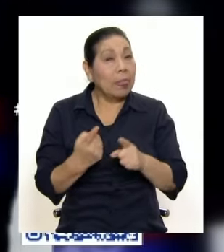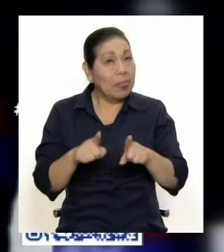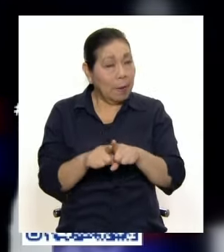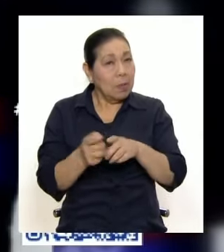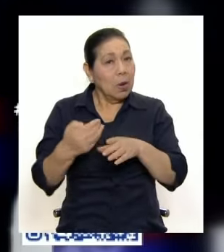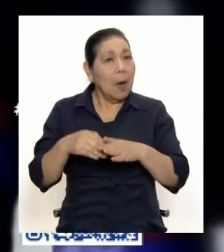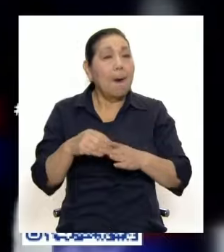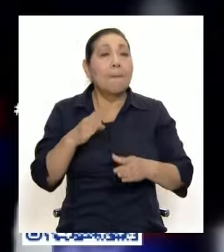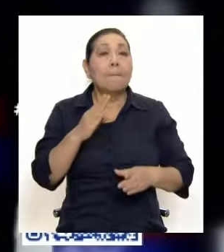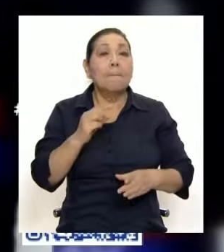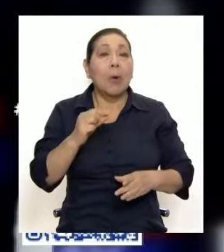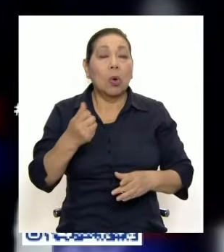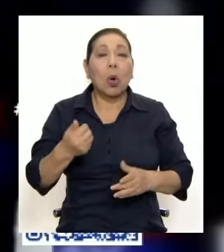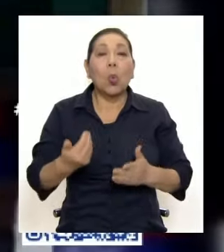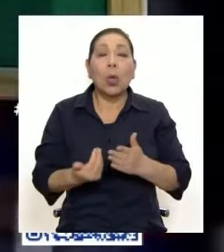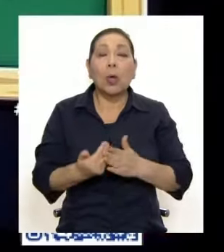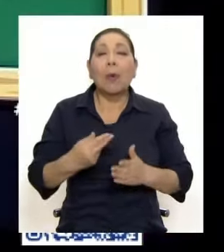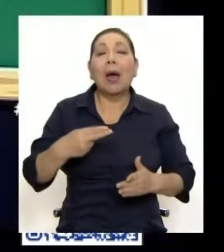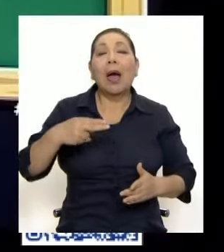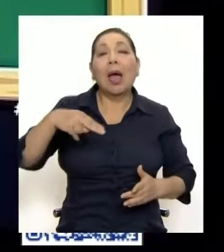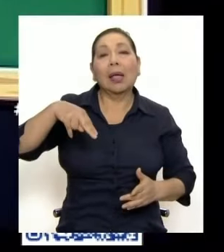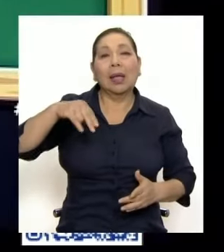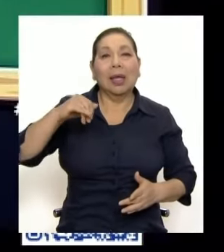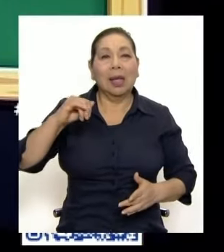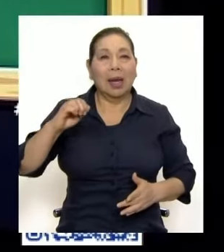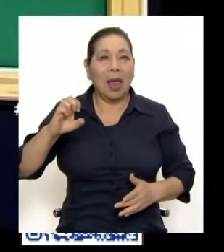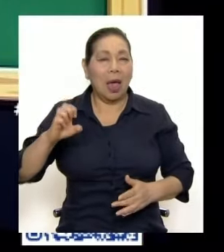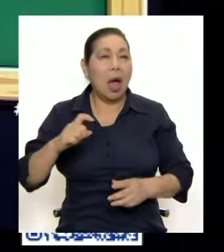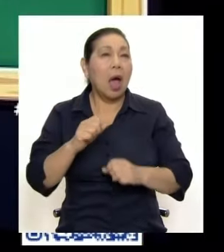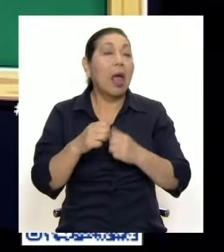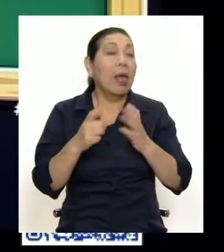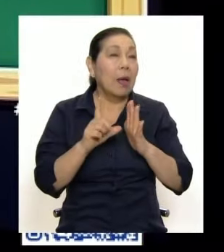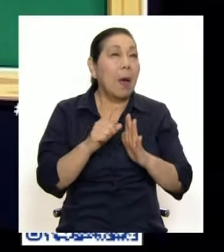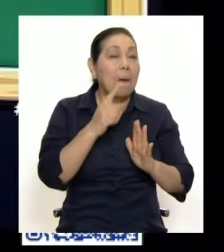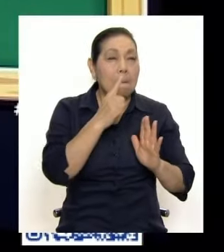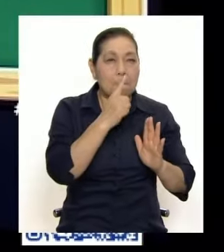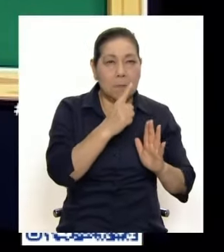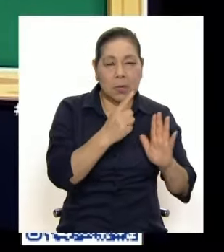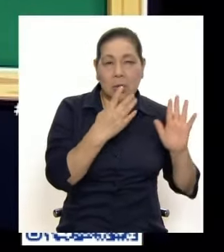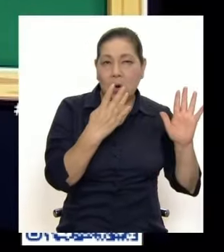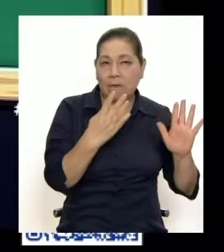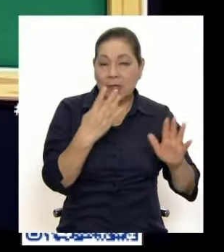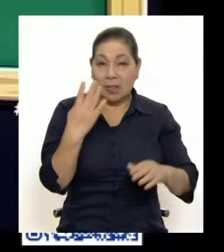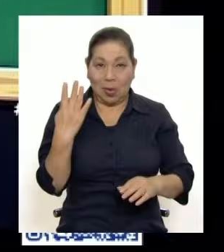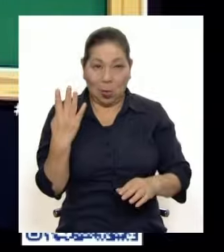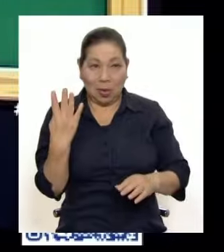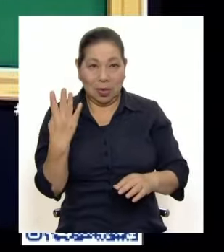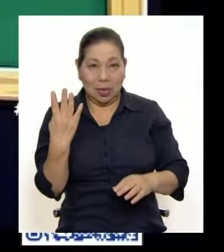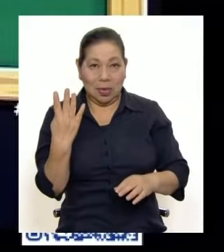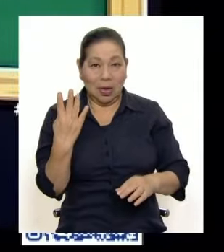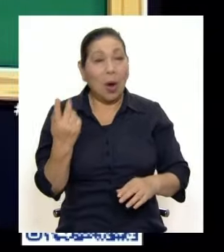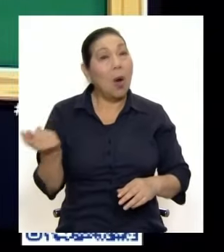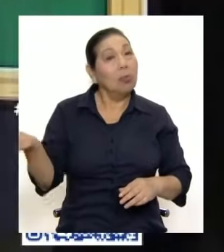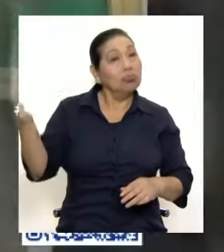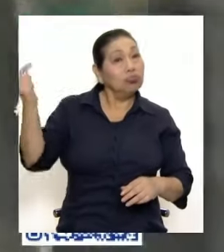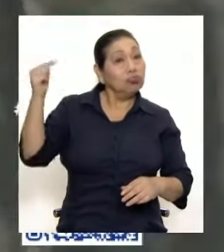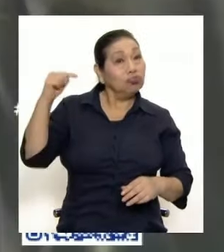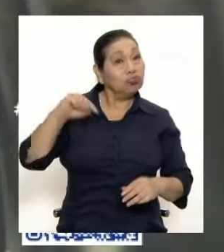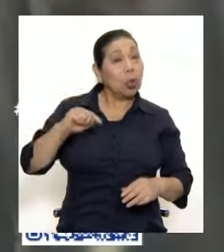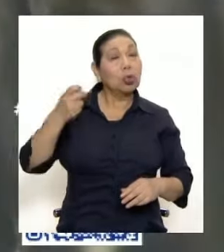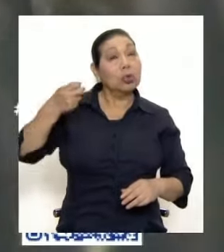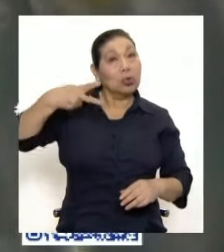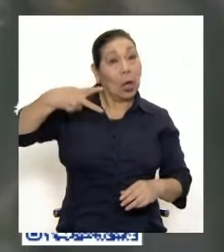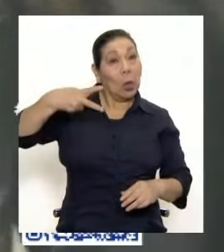papúa nueva Guinea y en el año ya 1994 ingresa el segundo